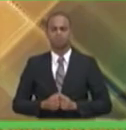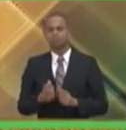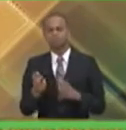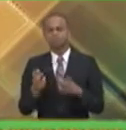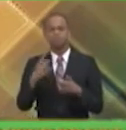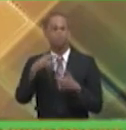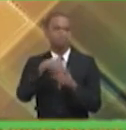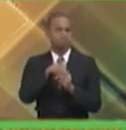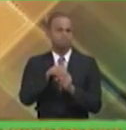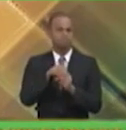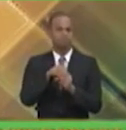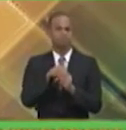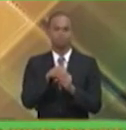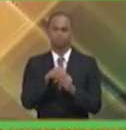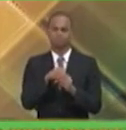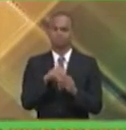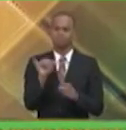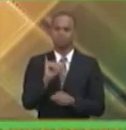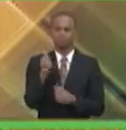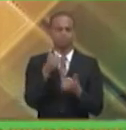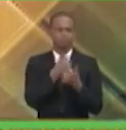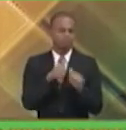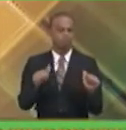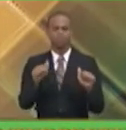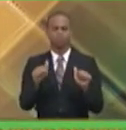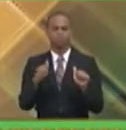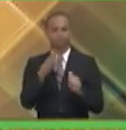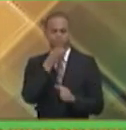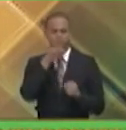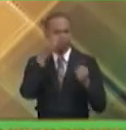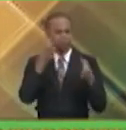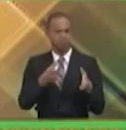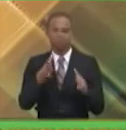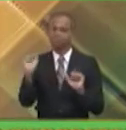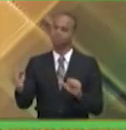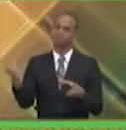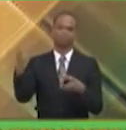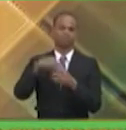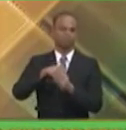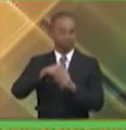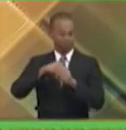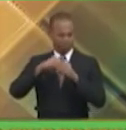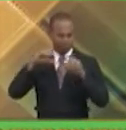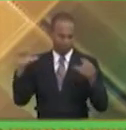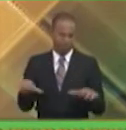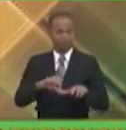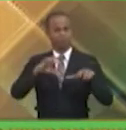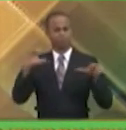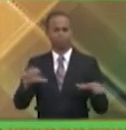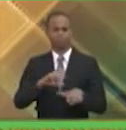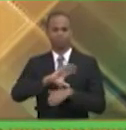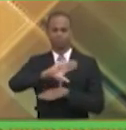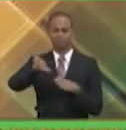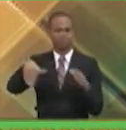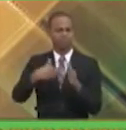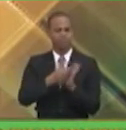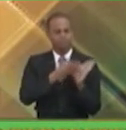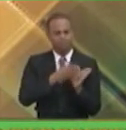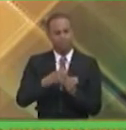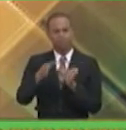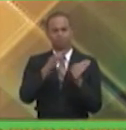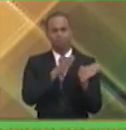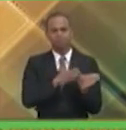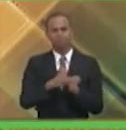participe como participa cualquier dominicano, cualquier dominicana en todos los planes